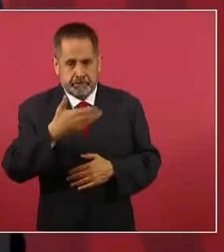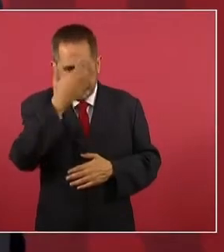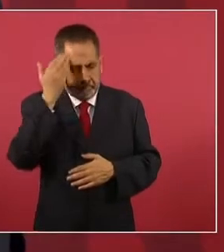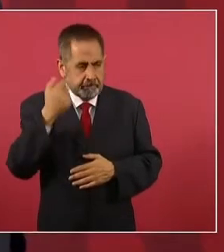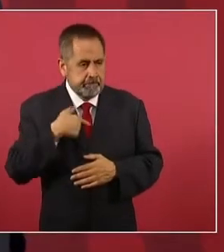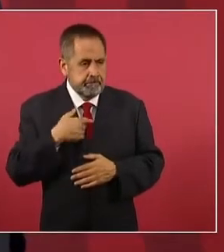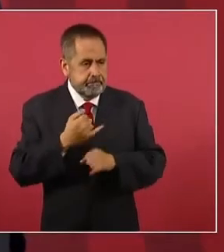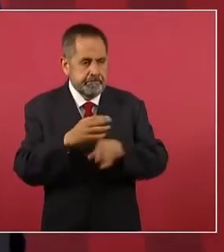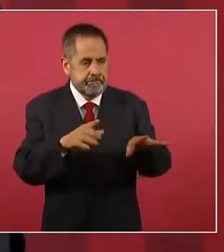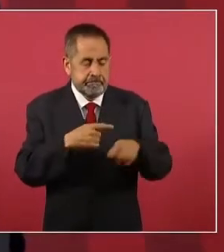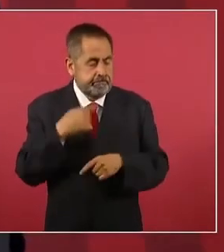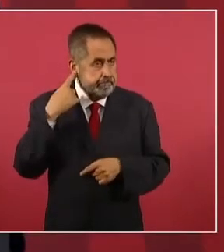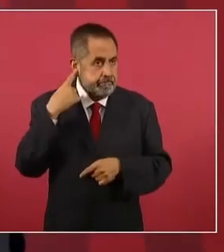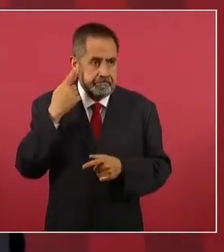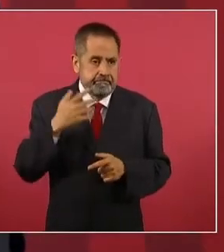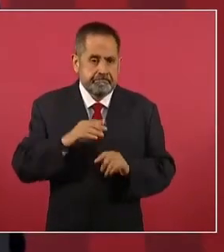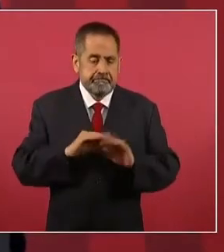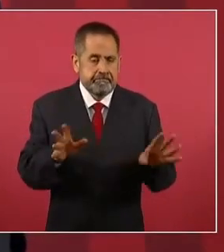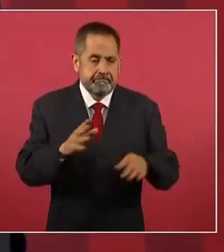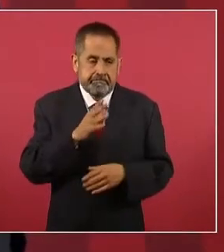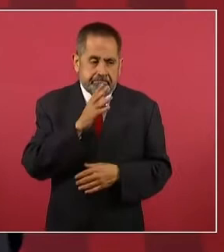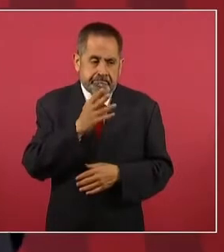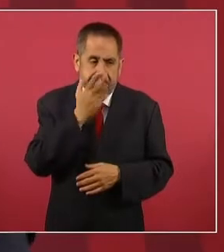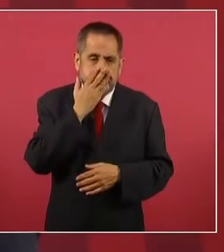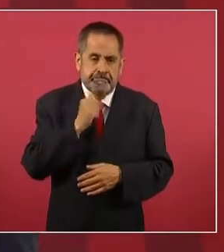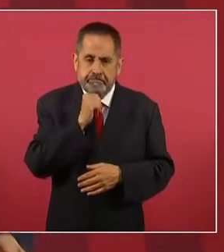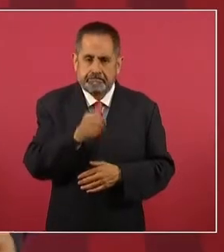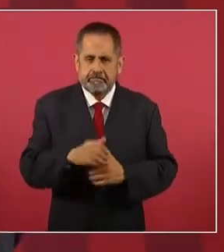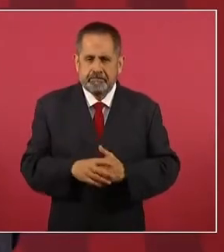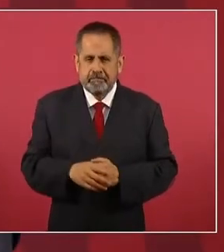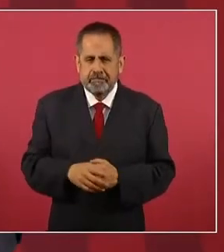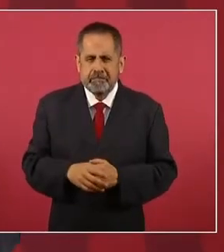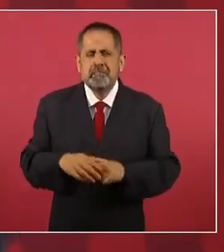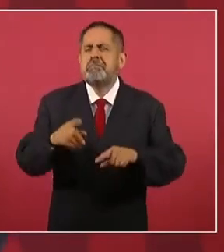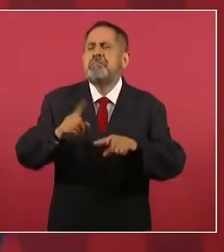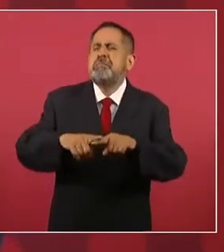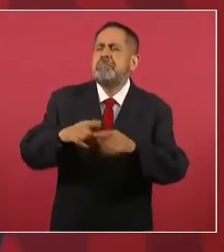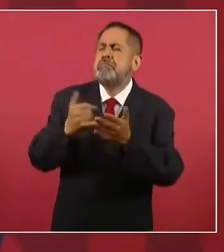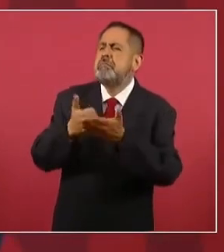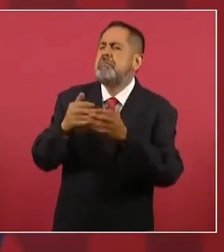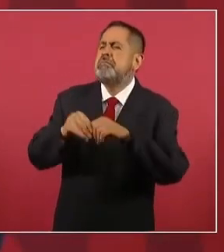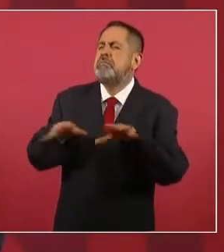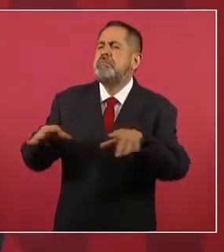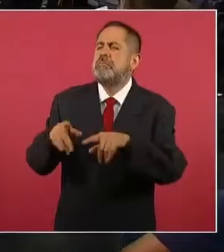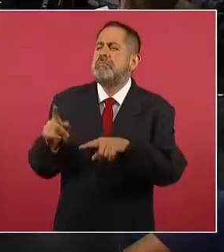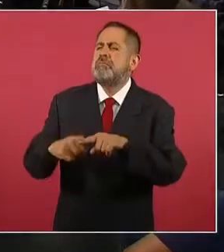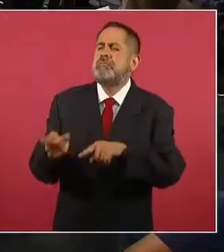Sí, no tengo información. ¿Por qué no publicó?